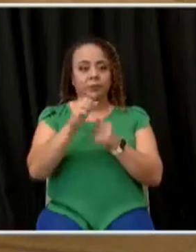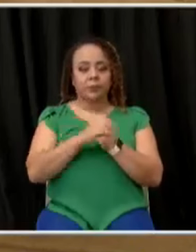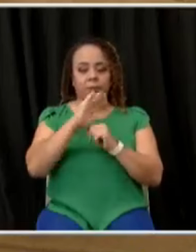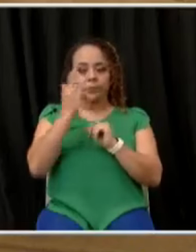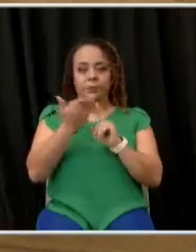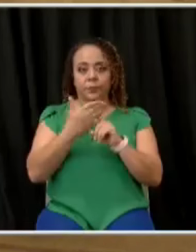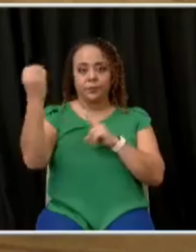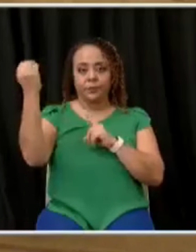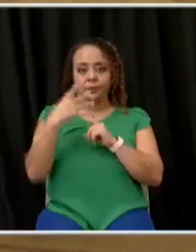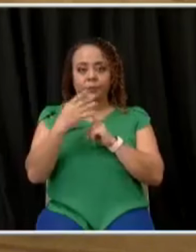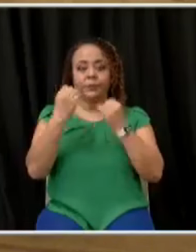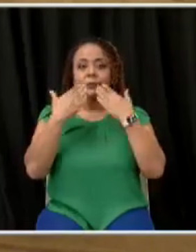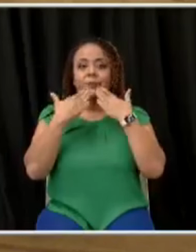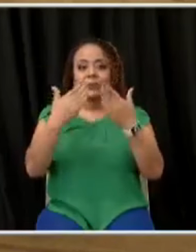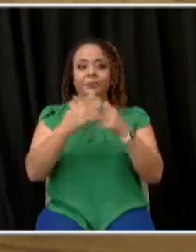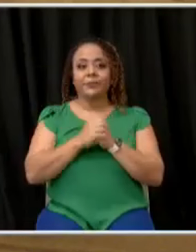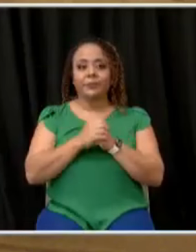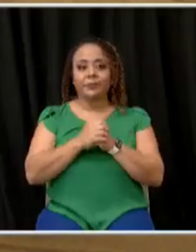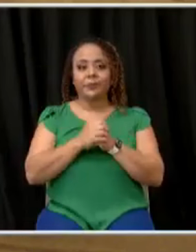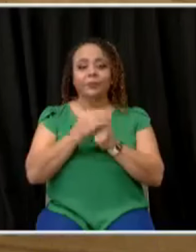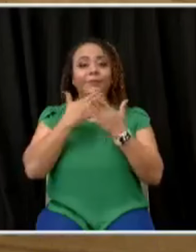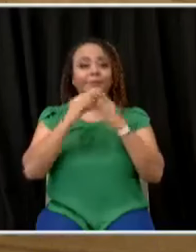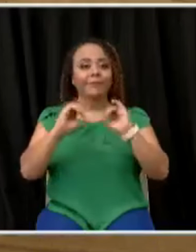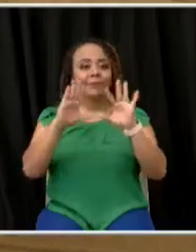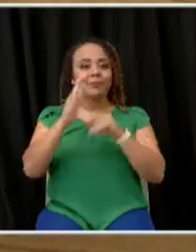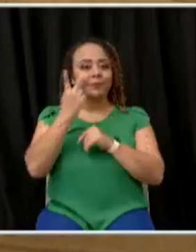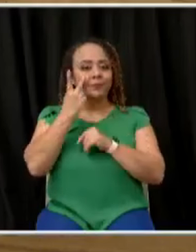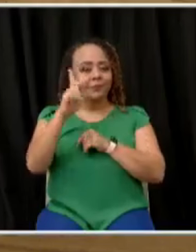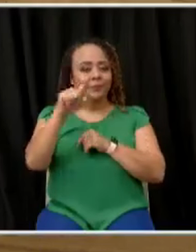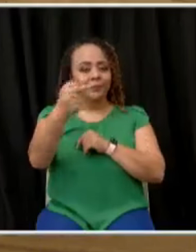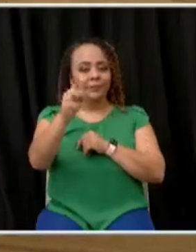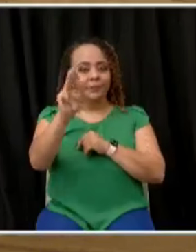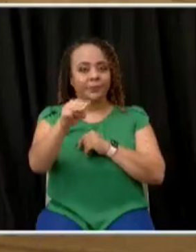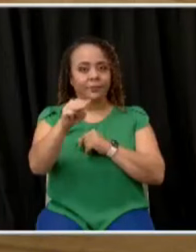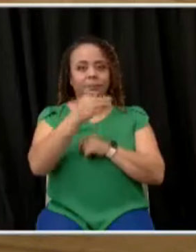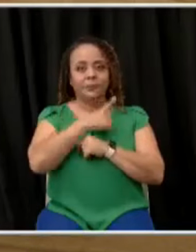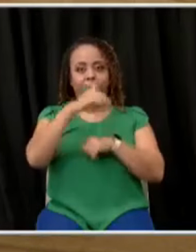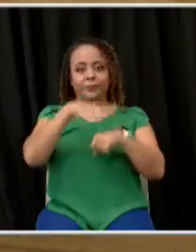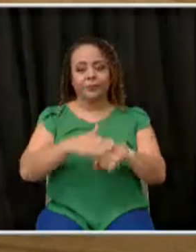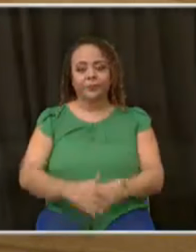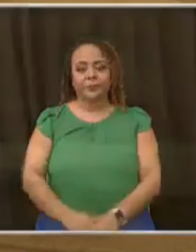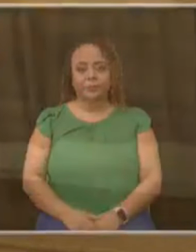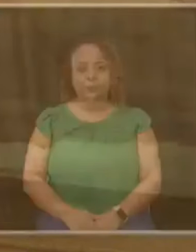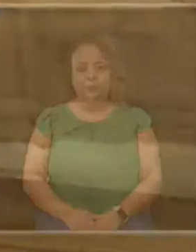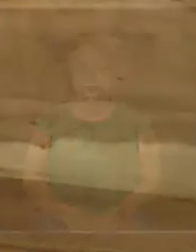afectaciones del sol. Muchísimas gracias y muy buenos días. Nos vemos el martes, si Dios lo permite.